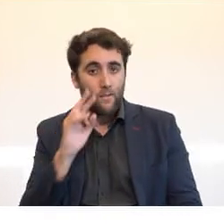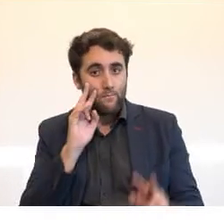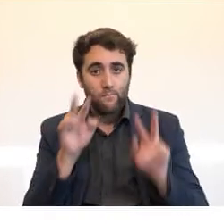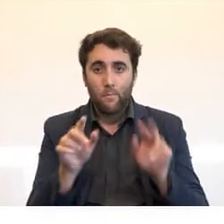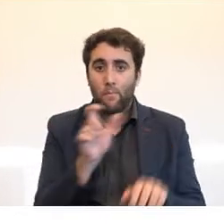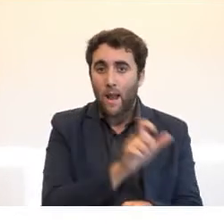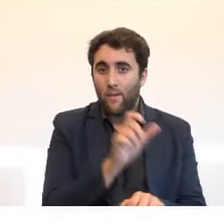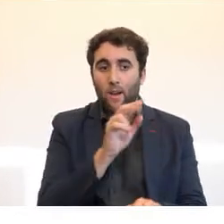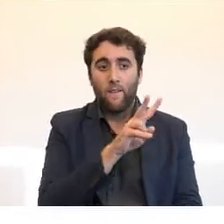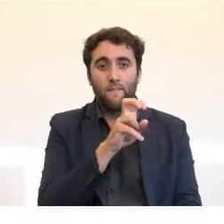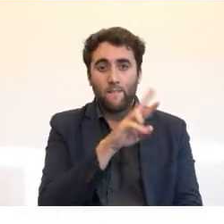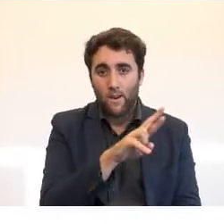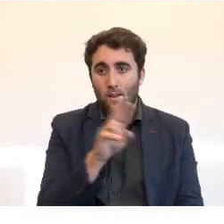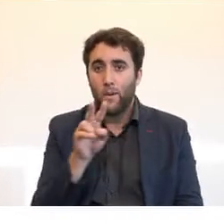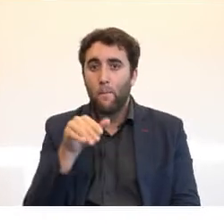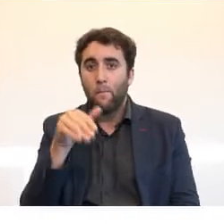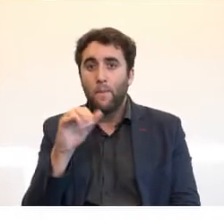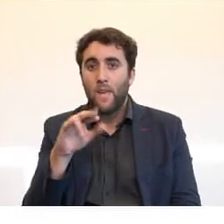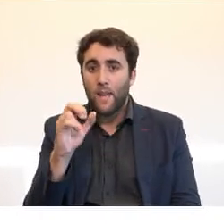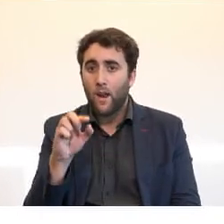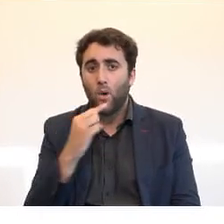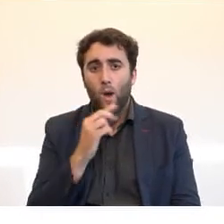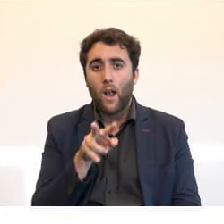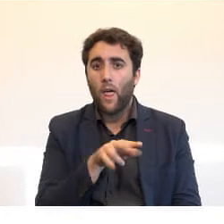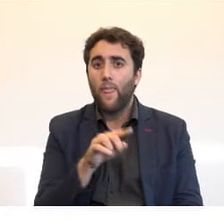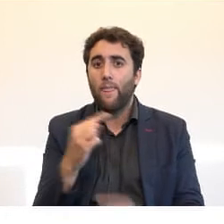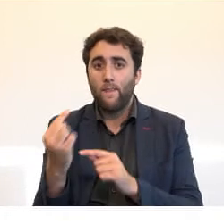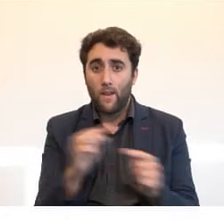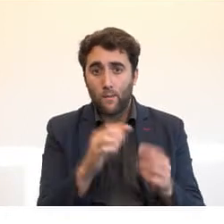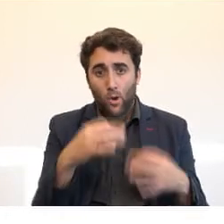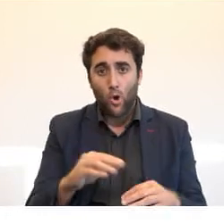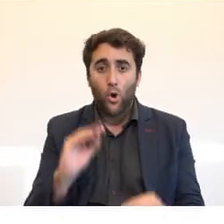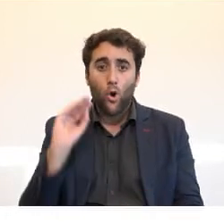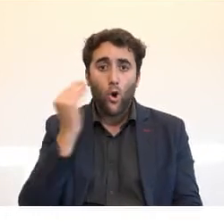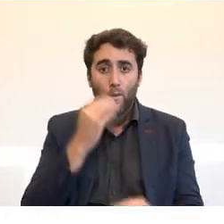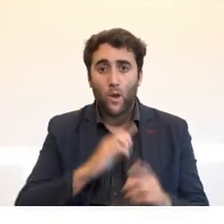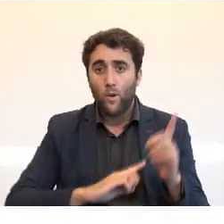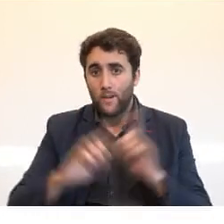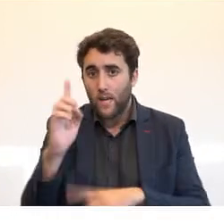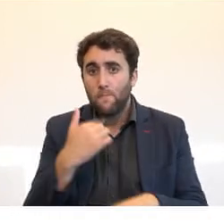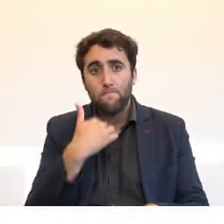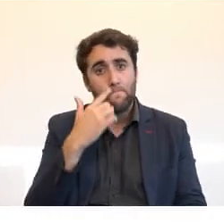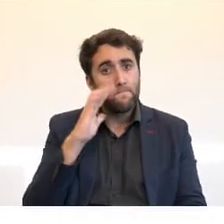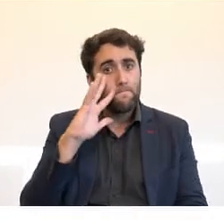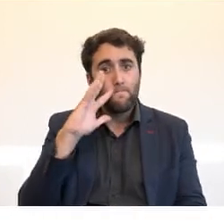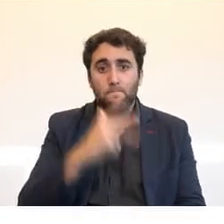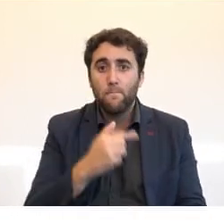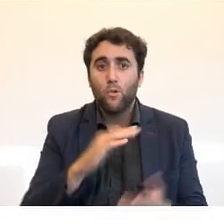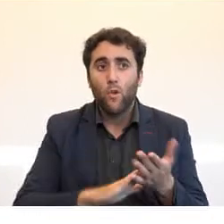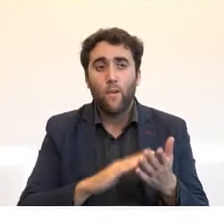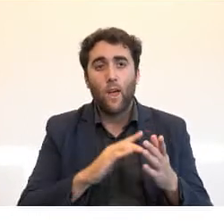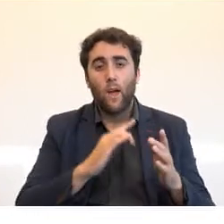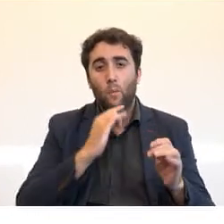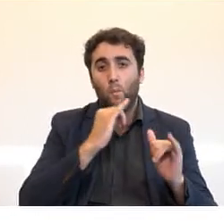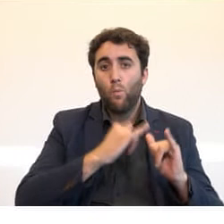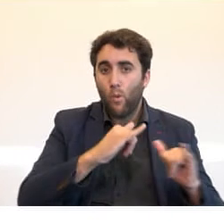ciudadanía crítica. Pues estos jóvenes estudiantes universitarios no diferencian entre lo que es publicidad y lo que es contenido